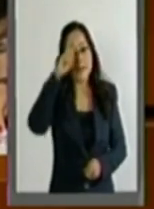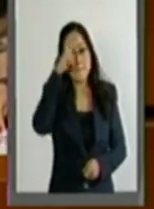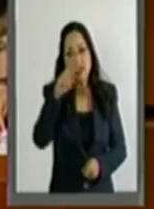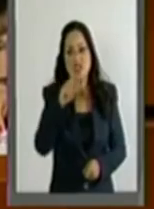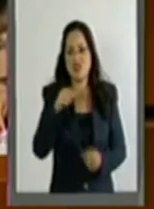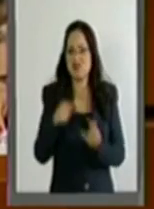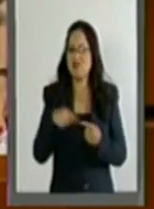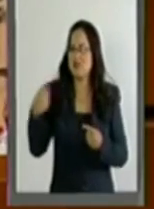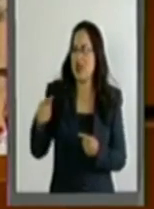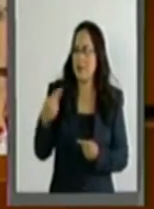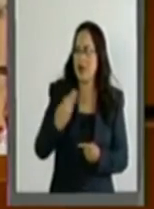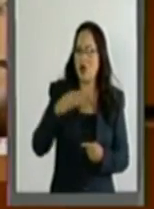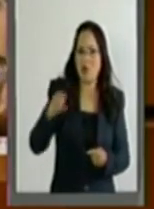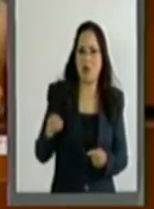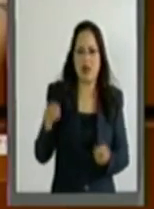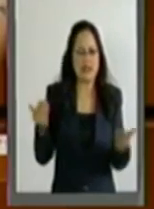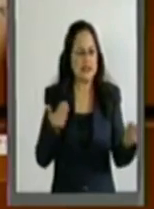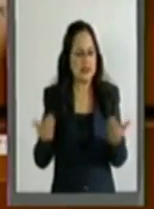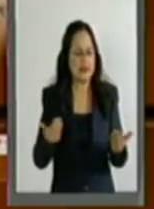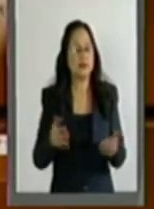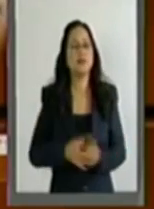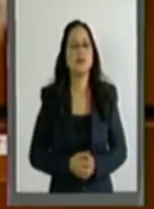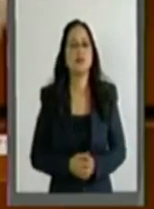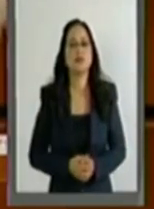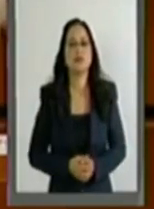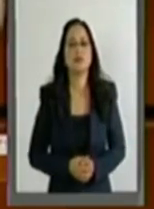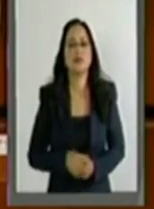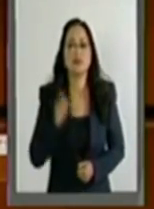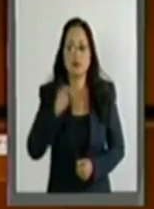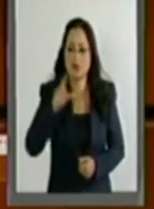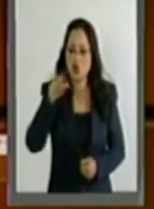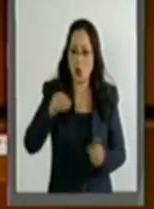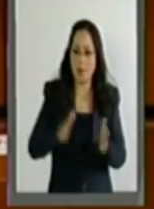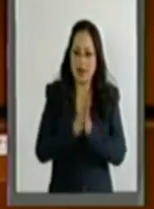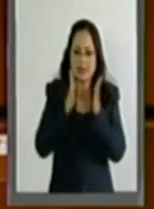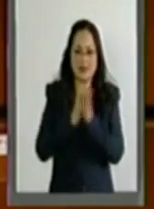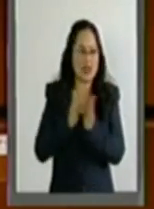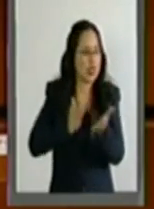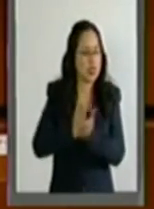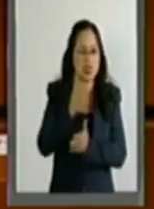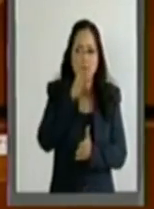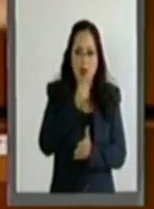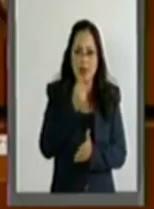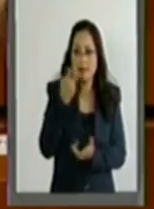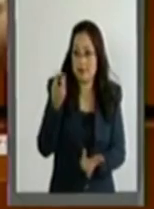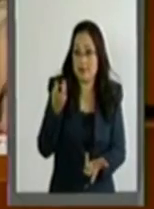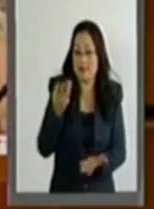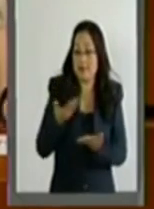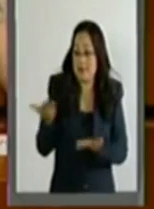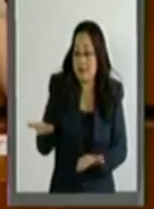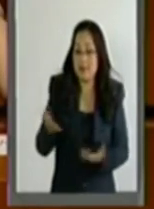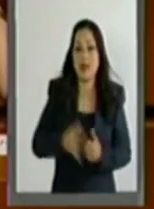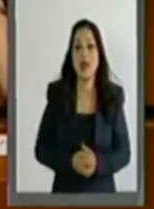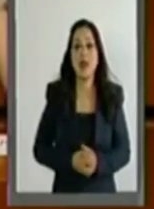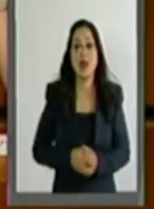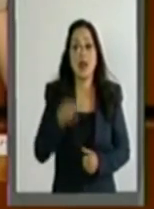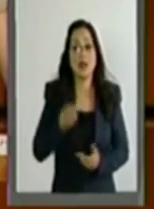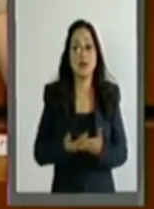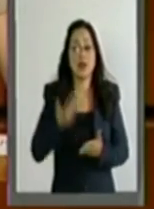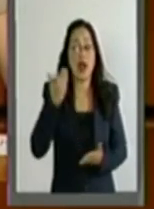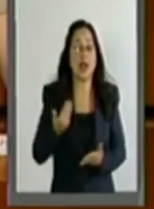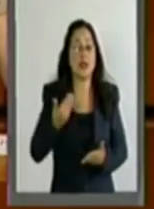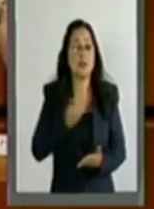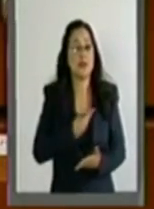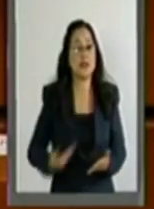Obama, por aquello que se dijo de la no intervención. ¿Qué podemos decir de ese excelso presidente